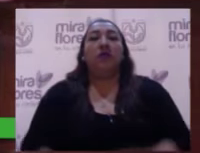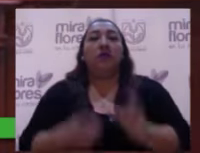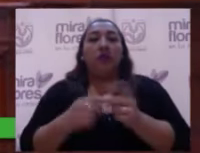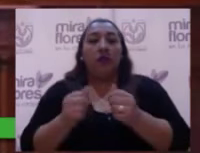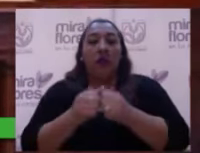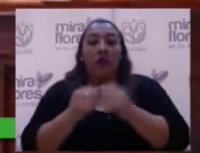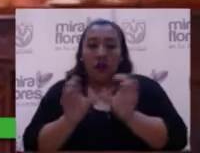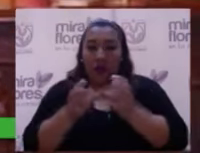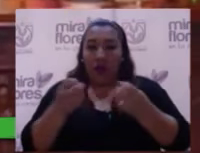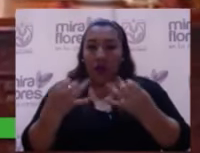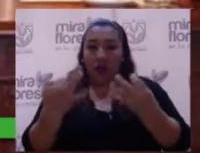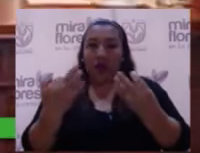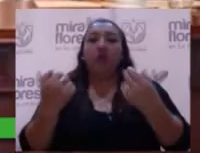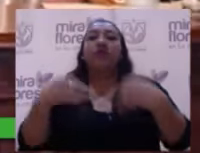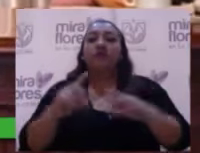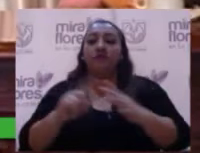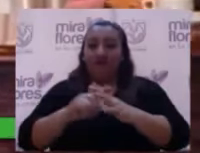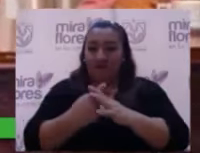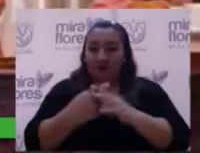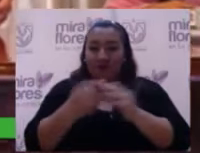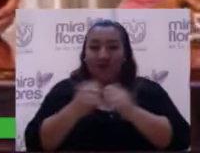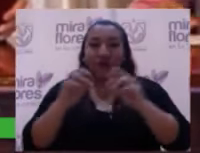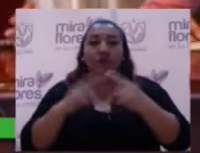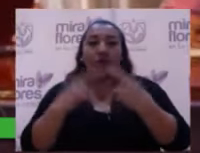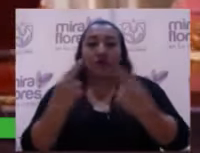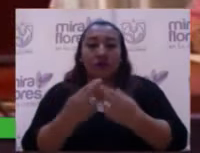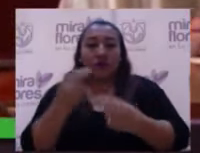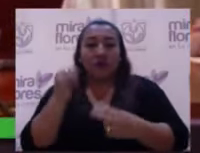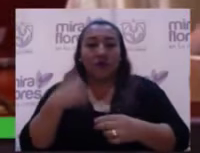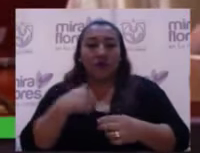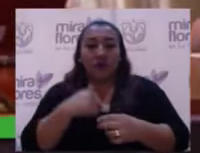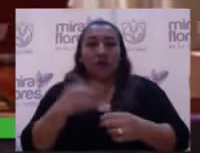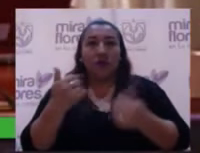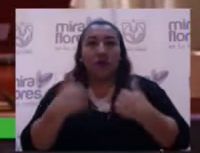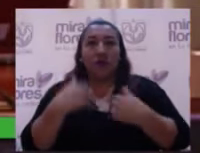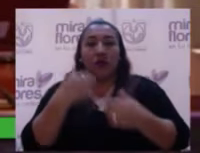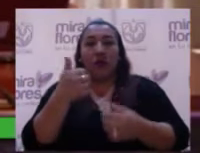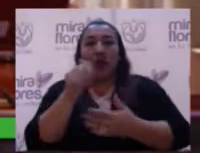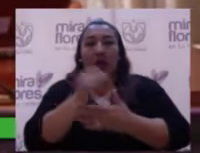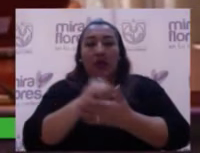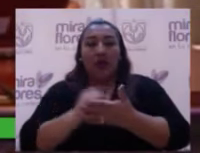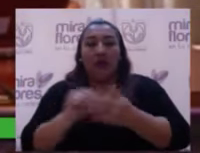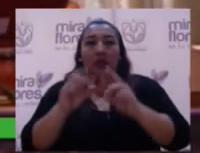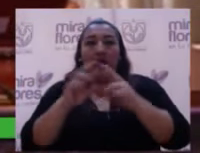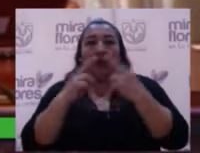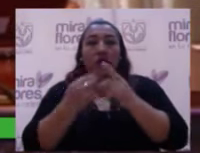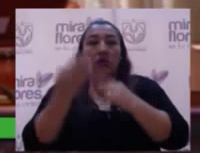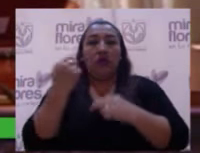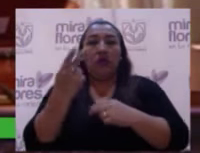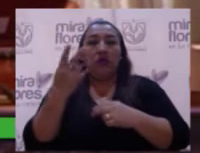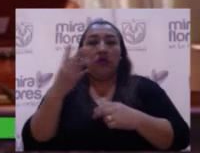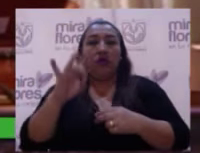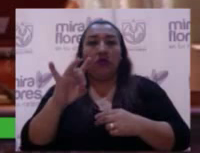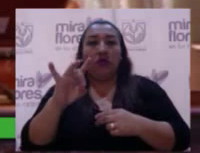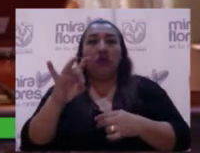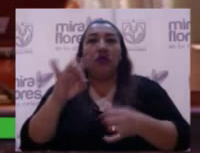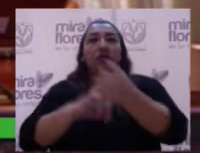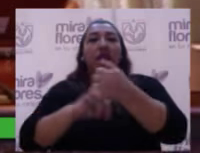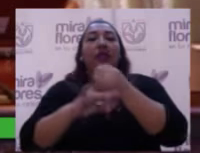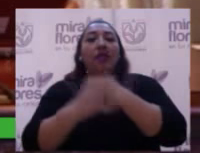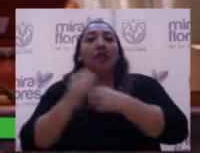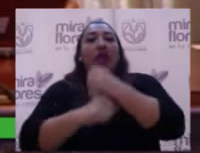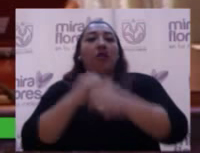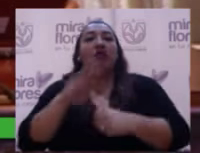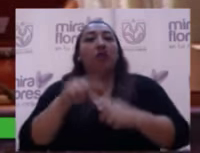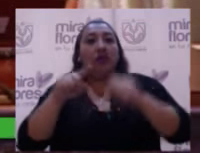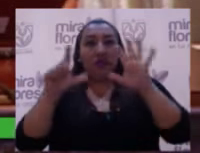reglamentario damos por instalada la sesión y tenemos un acta de la sesión ordinaria de fecha 28 de septiembre